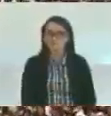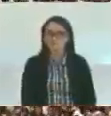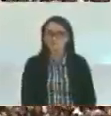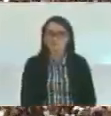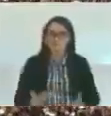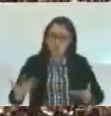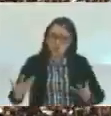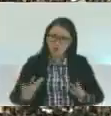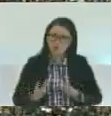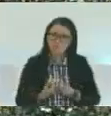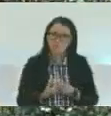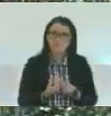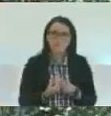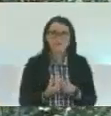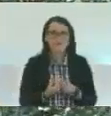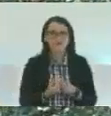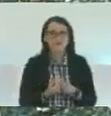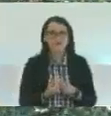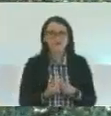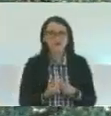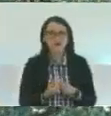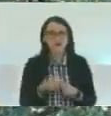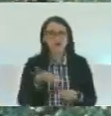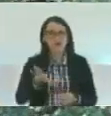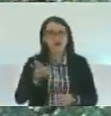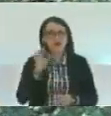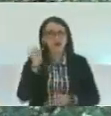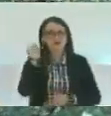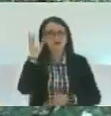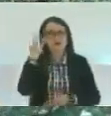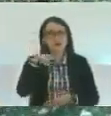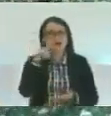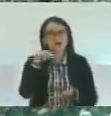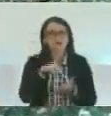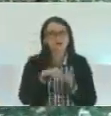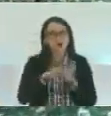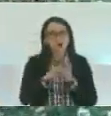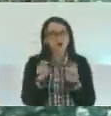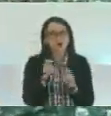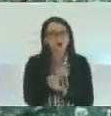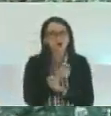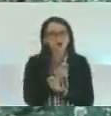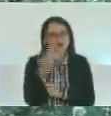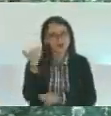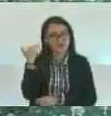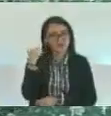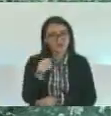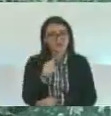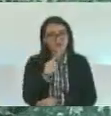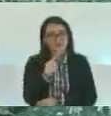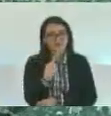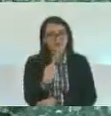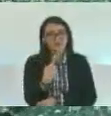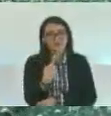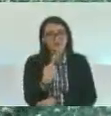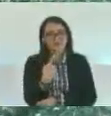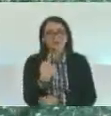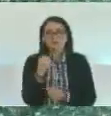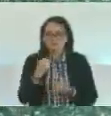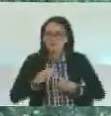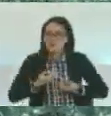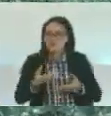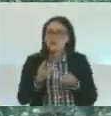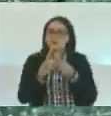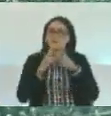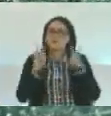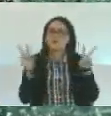acompáñenme para elegir una Asamblea Nacional Constituyente y yo les garantizo la